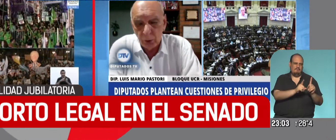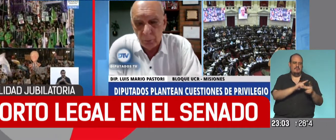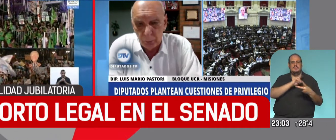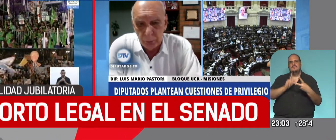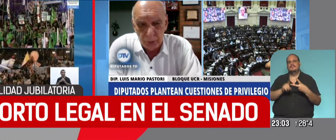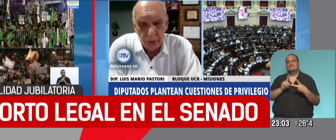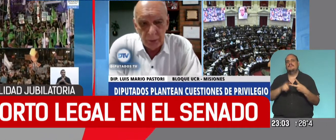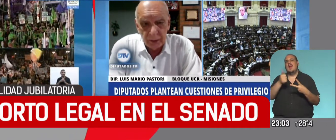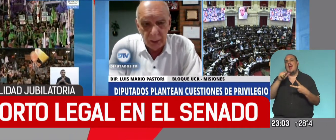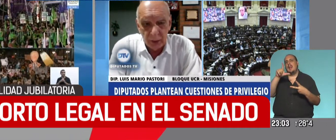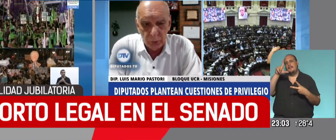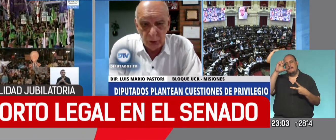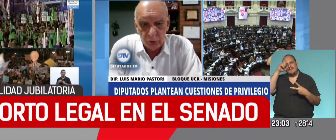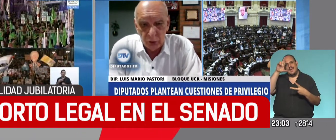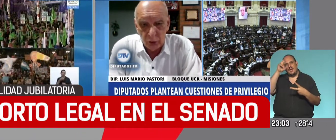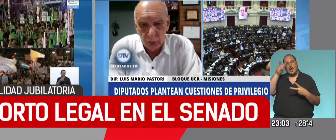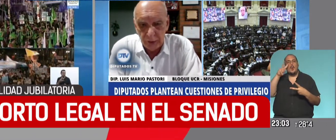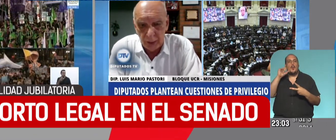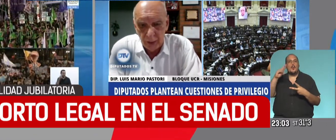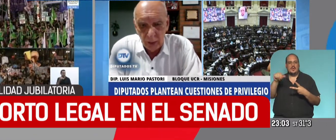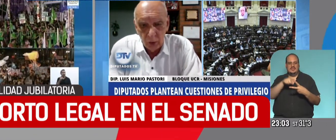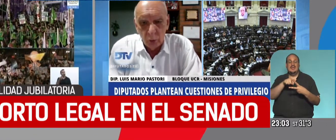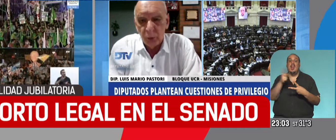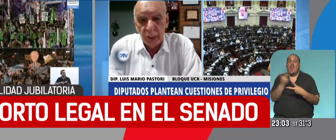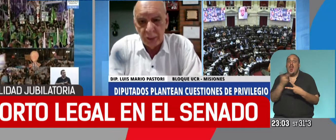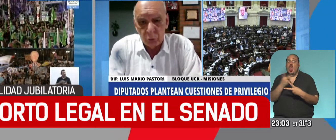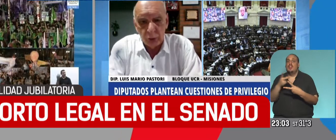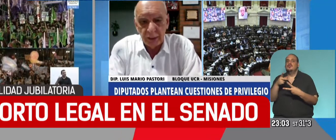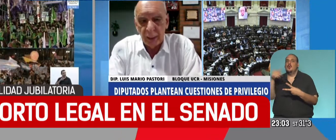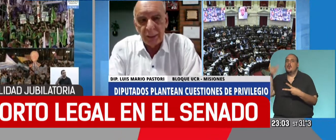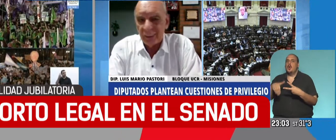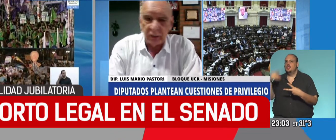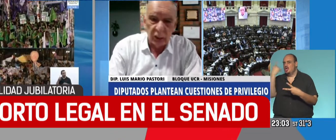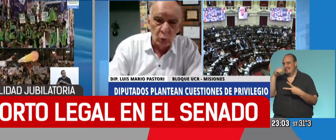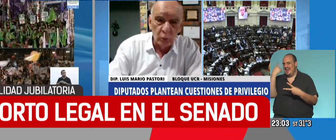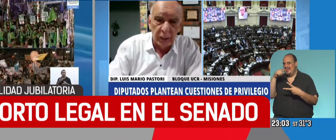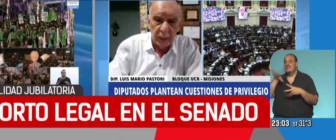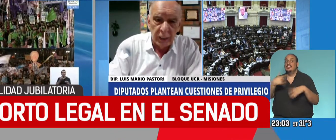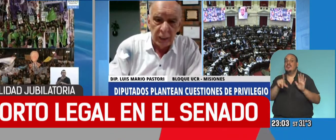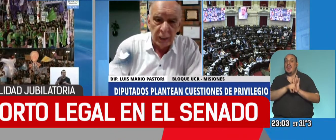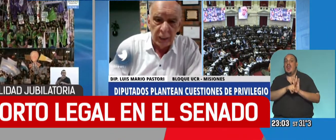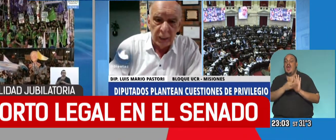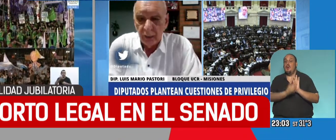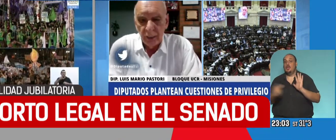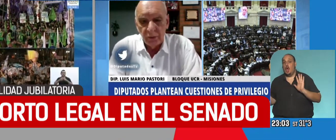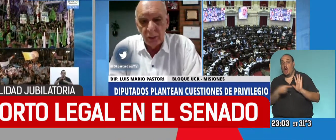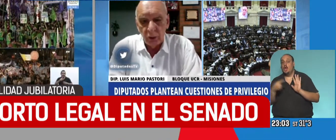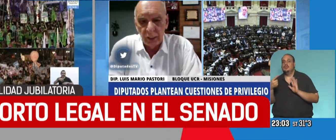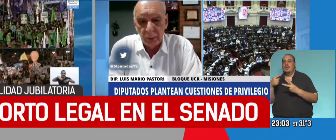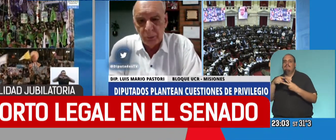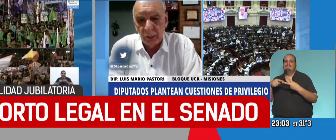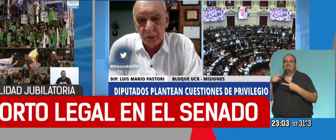con José Alberón. Eran 2 votos celestes, con lo cual va a haber 2 votos menos en contra de la legalización del aborto con esas ausencias de Menem y